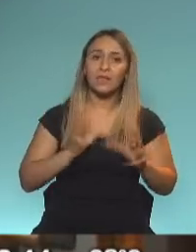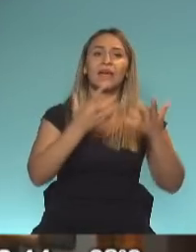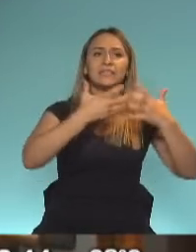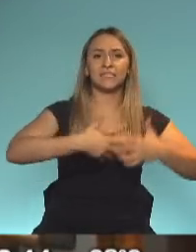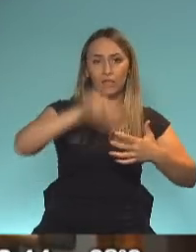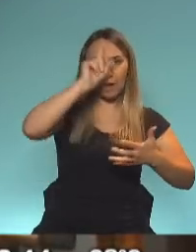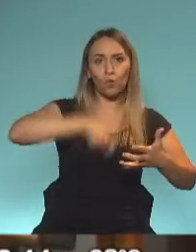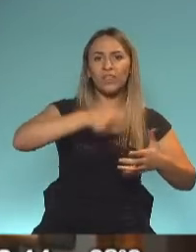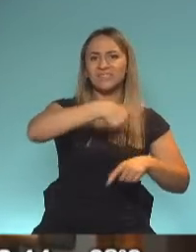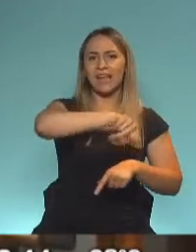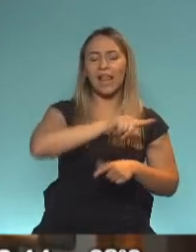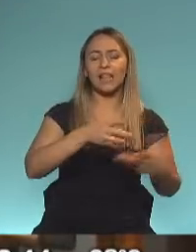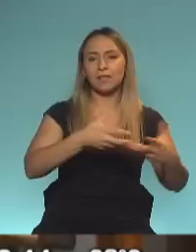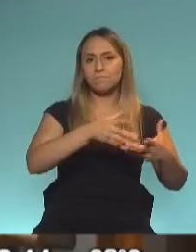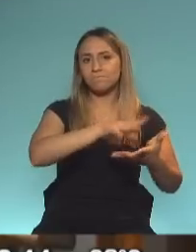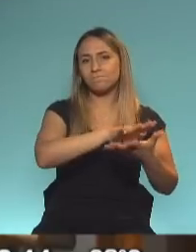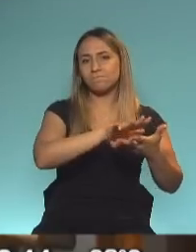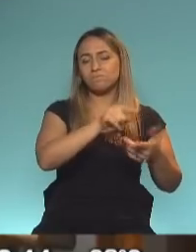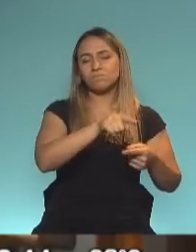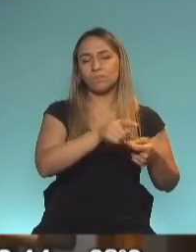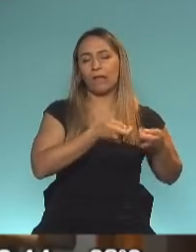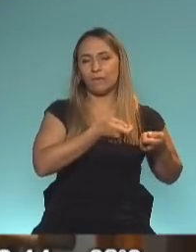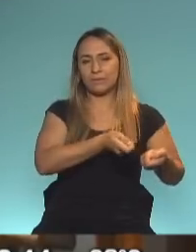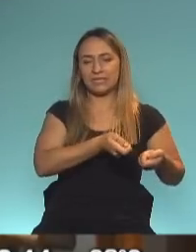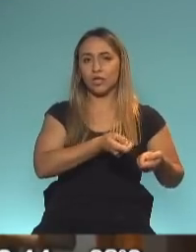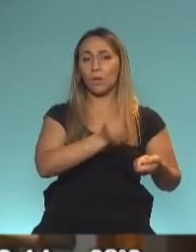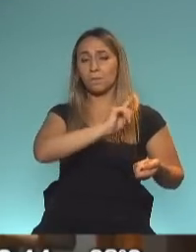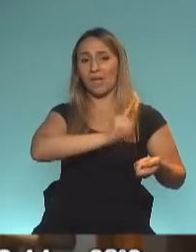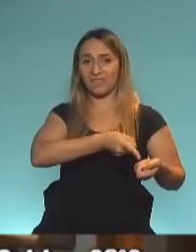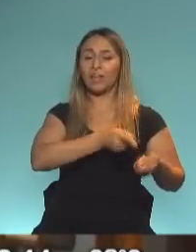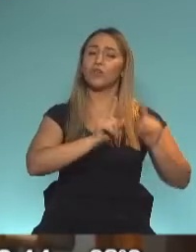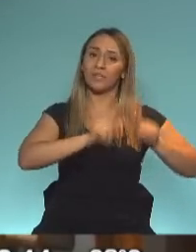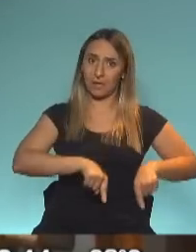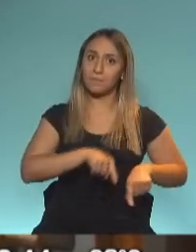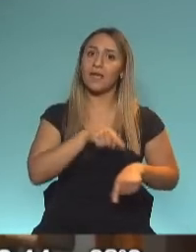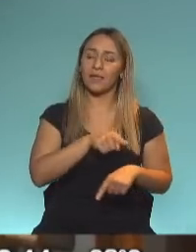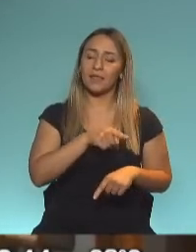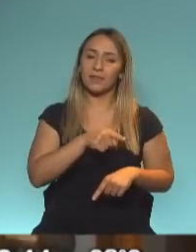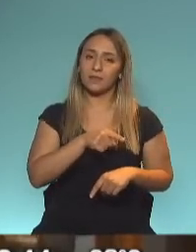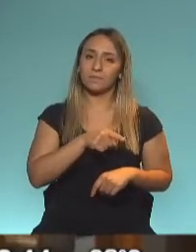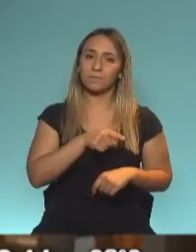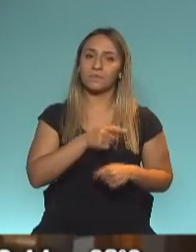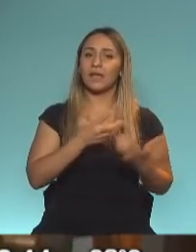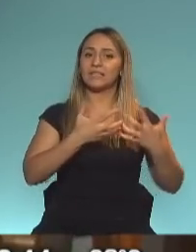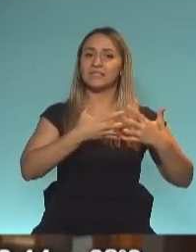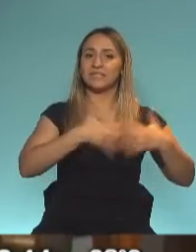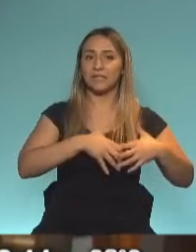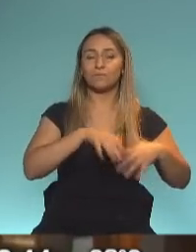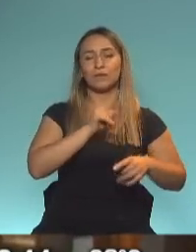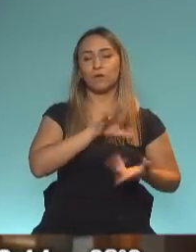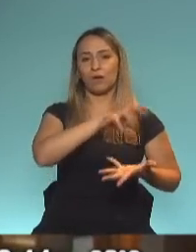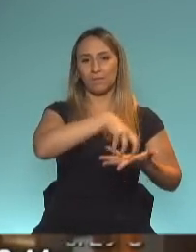judicial que está bajo las presiones, bajo el mandato, bajo el funcionamiento del sistema del diario